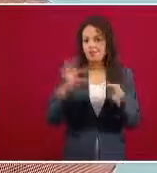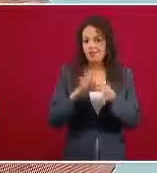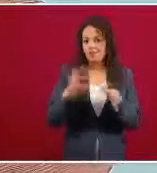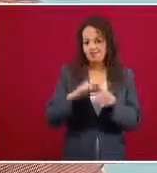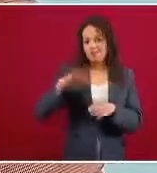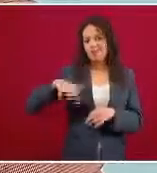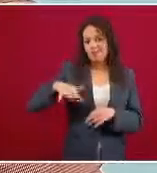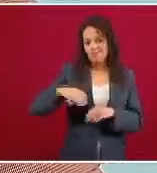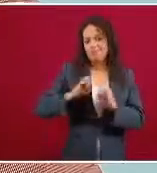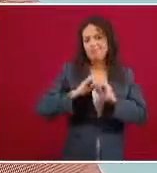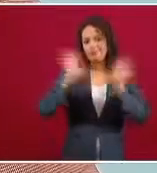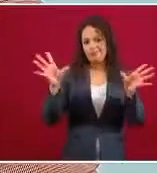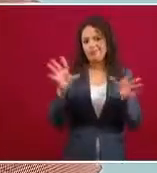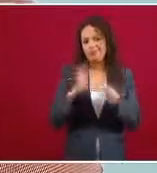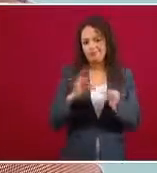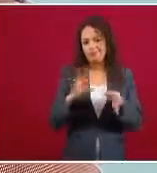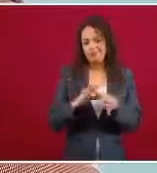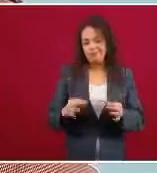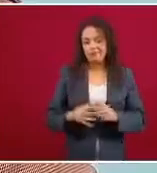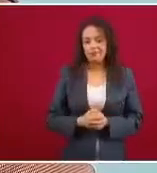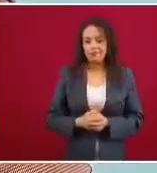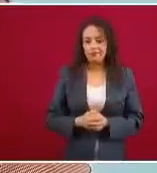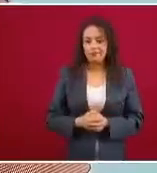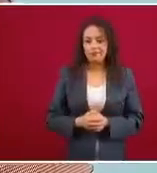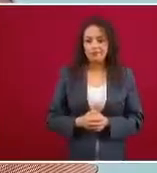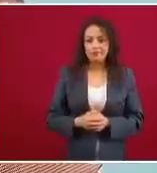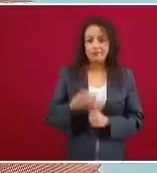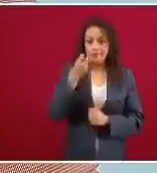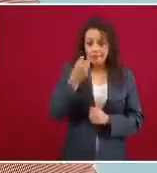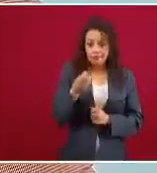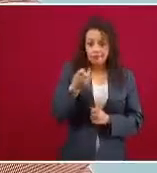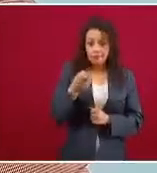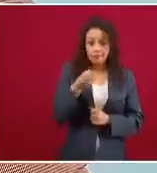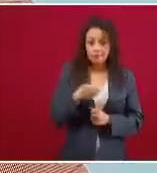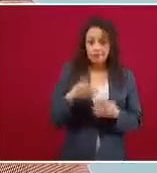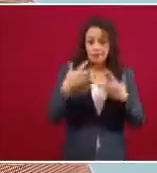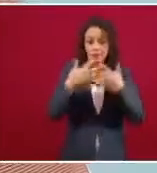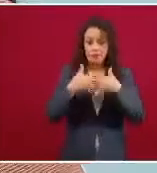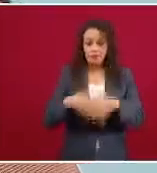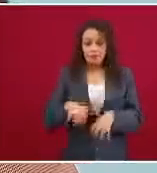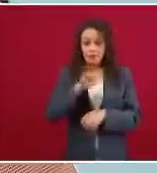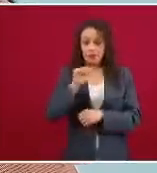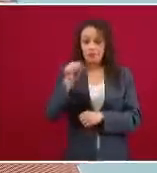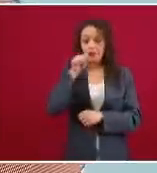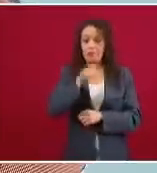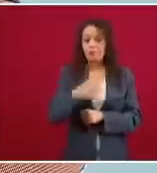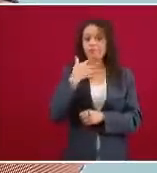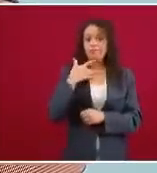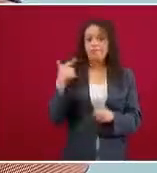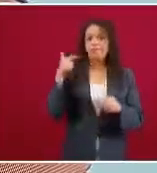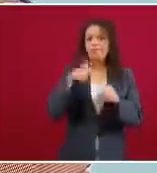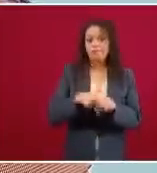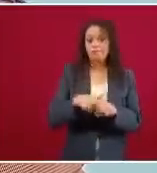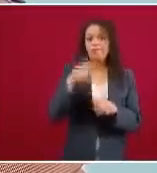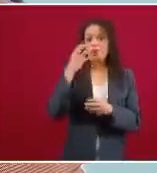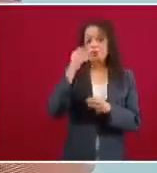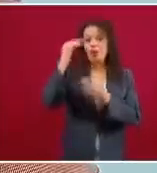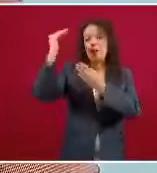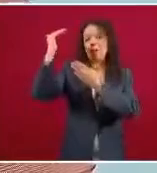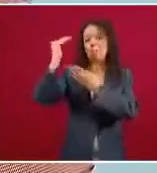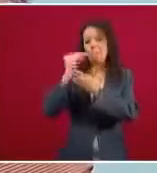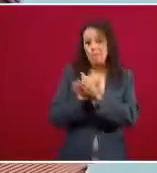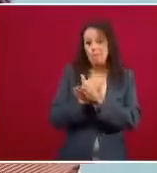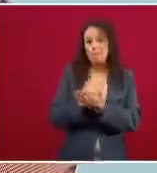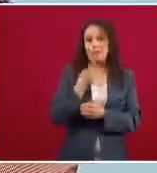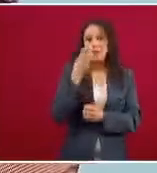demanda energética baja considerablemente y con ello, pues el precio del petróleo entra